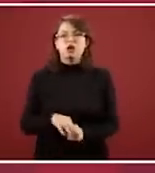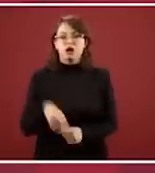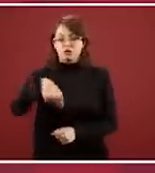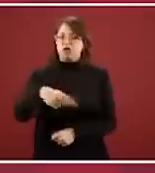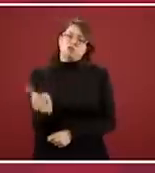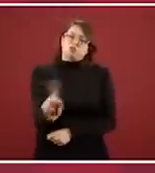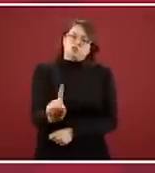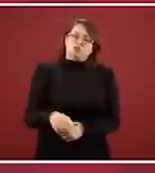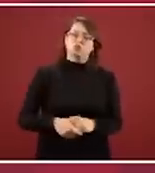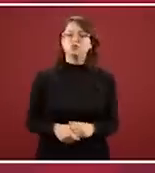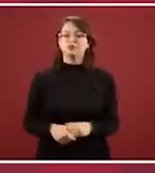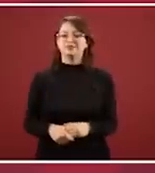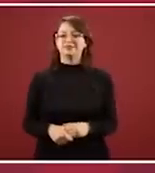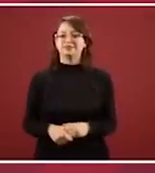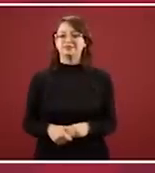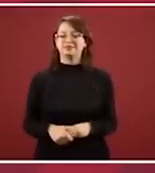Todo eso